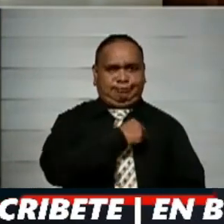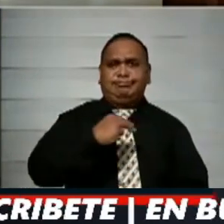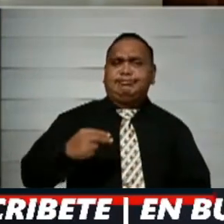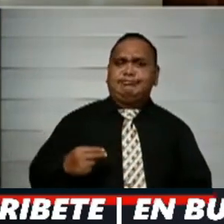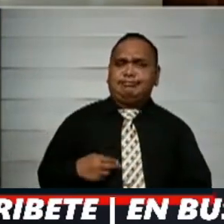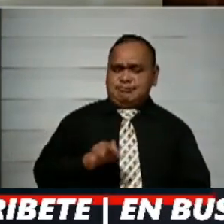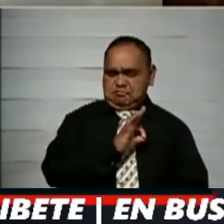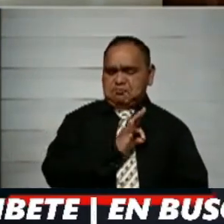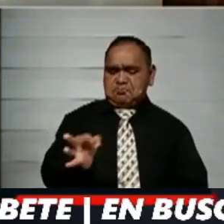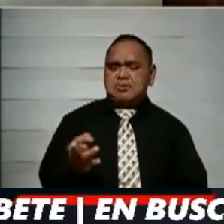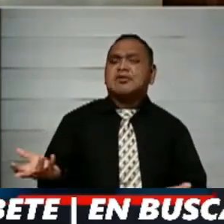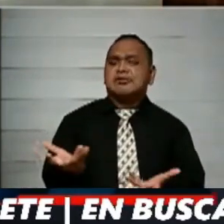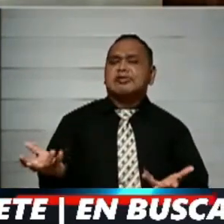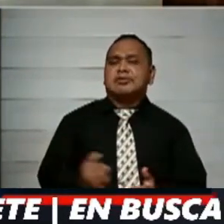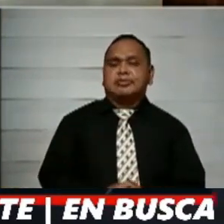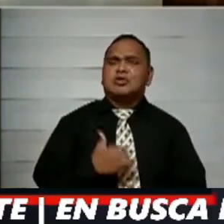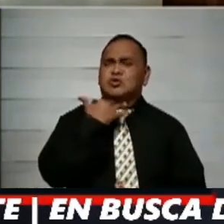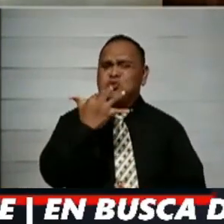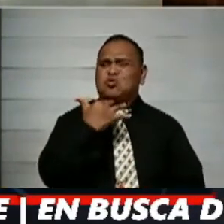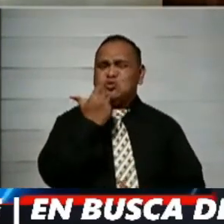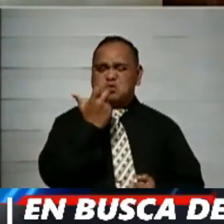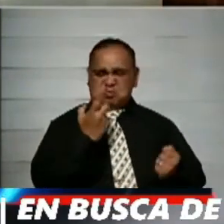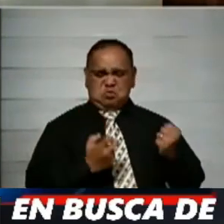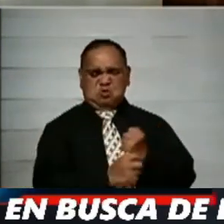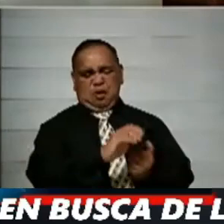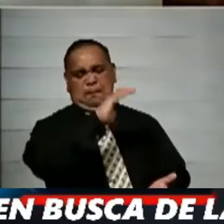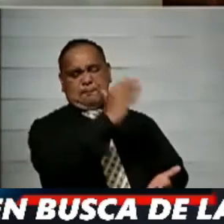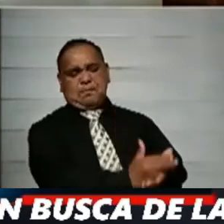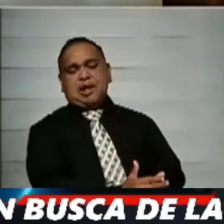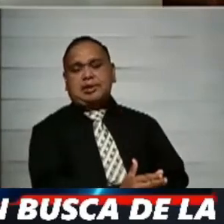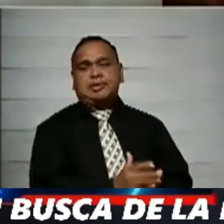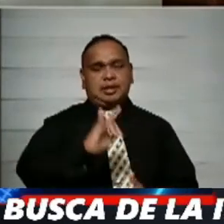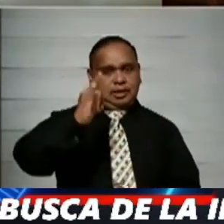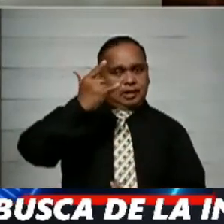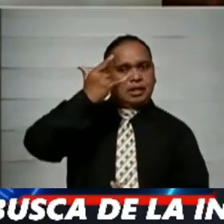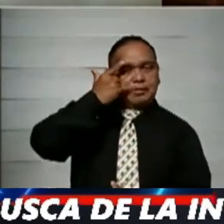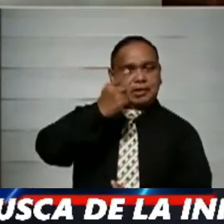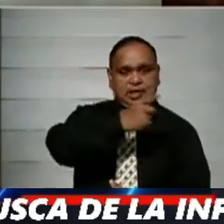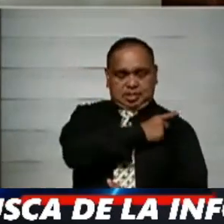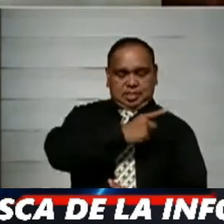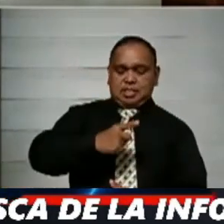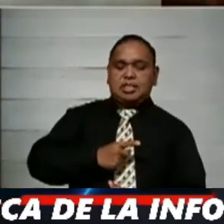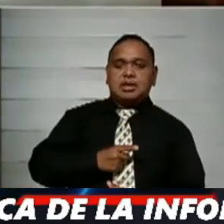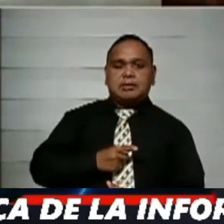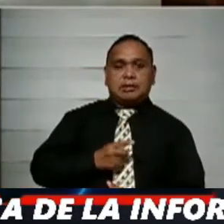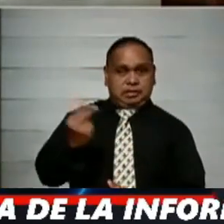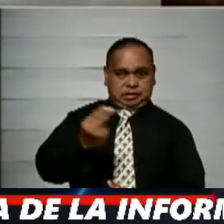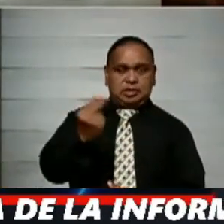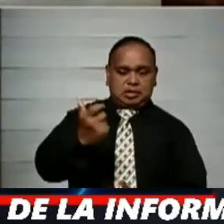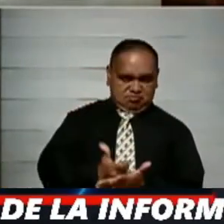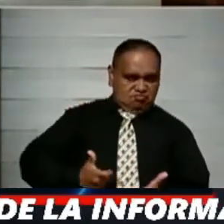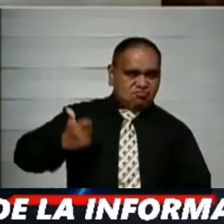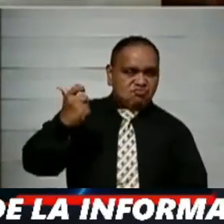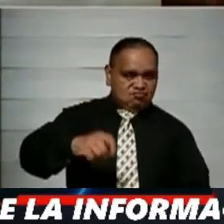nos vamos a seguir combatiendo esta corrupción. Con Campeche hay una deuda que se tiene que pagar y se va a